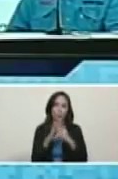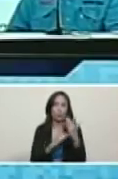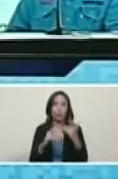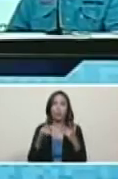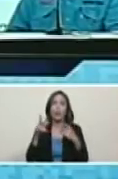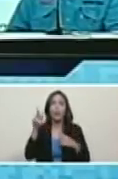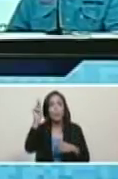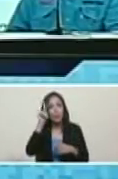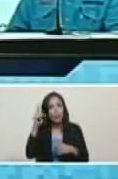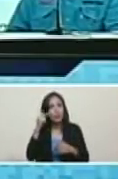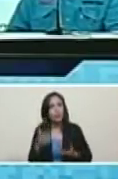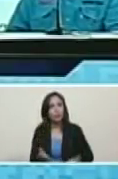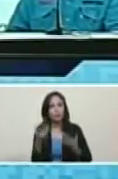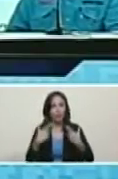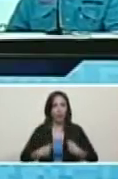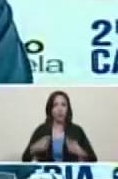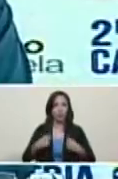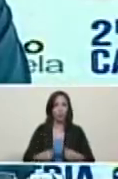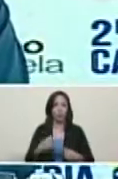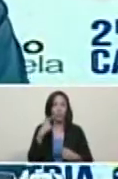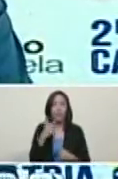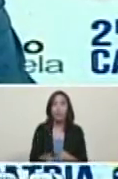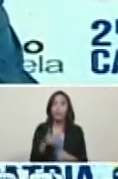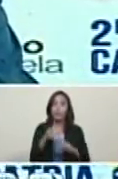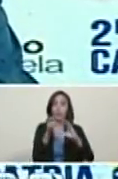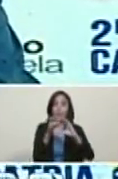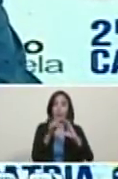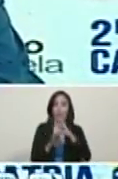profe, del carnet de la patria